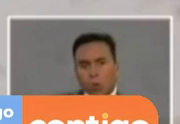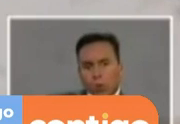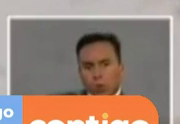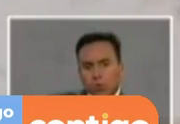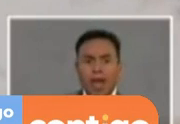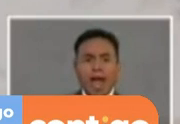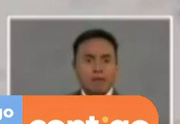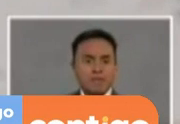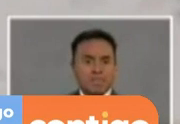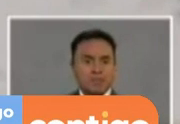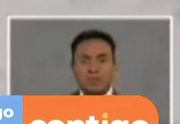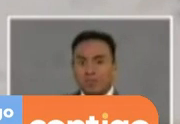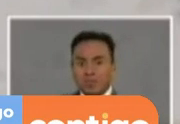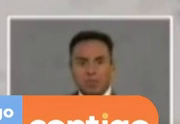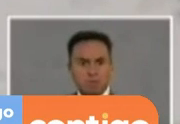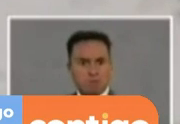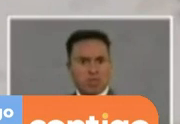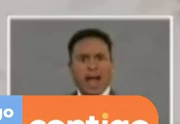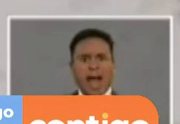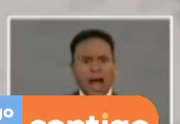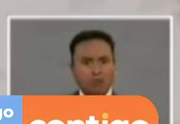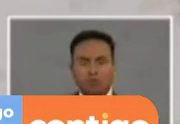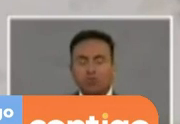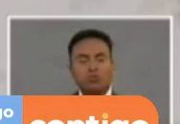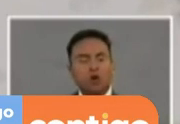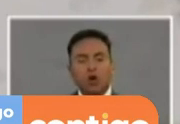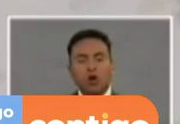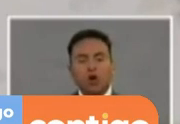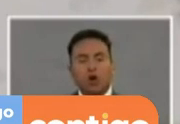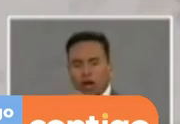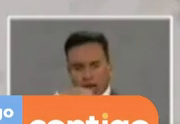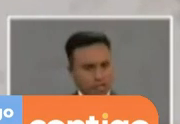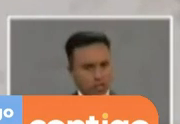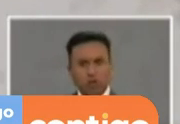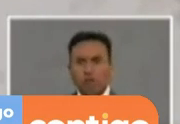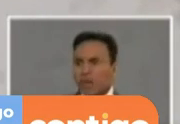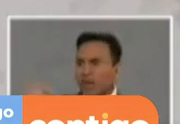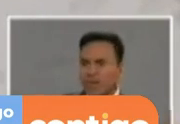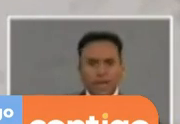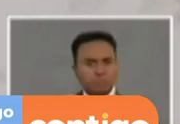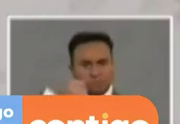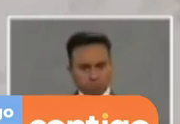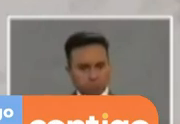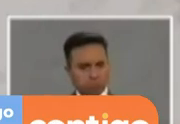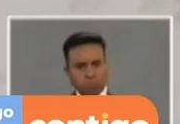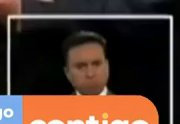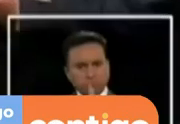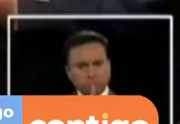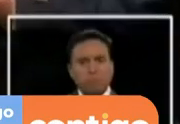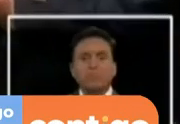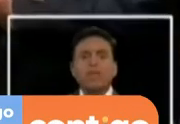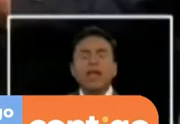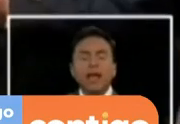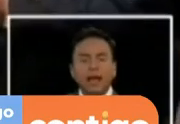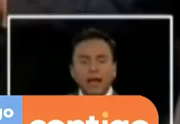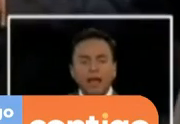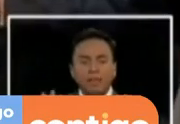y el aprovechamiento de las situaciones de poder y los abusos no tendrán cabida, vengan de donde vengan. Y a